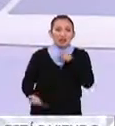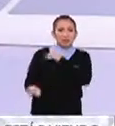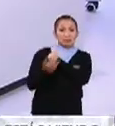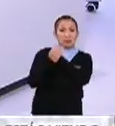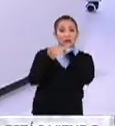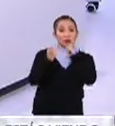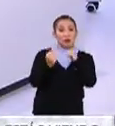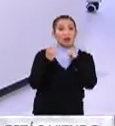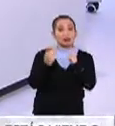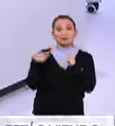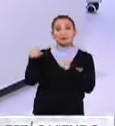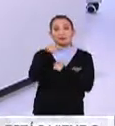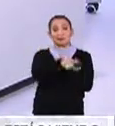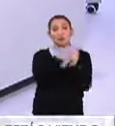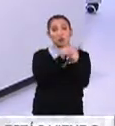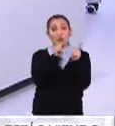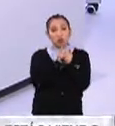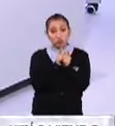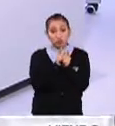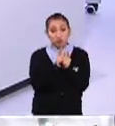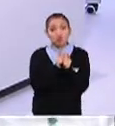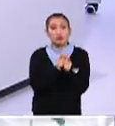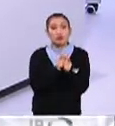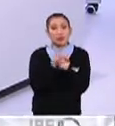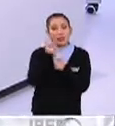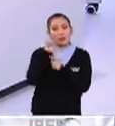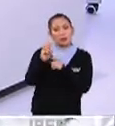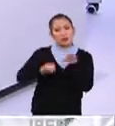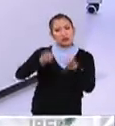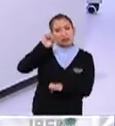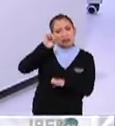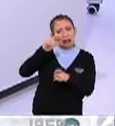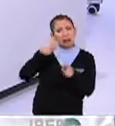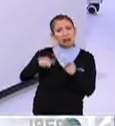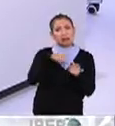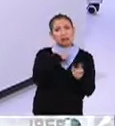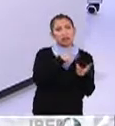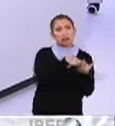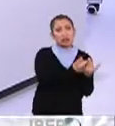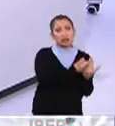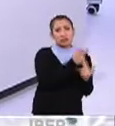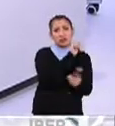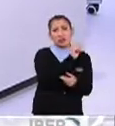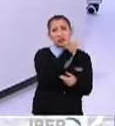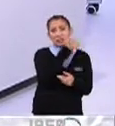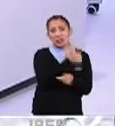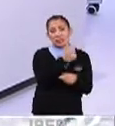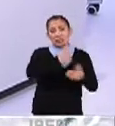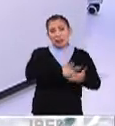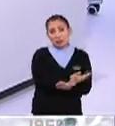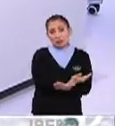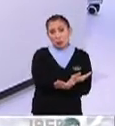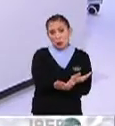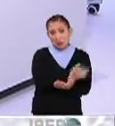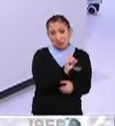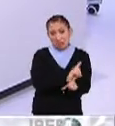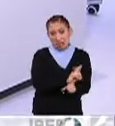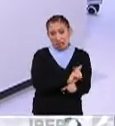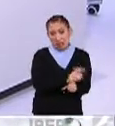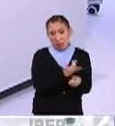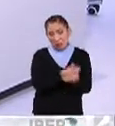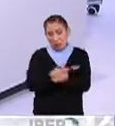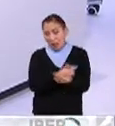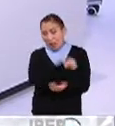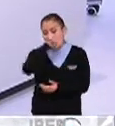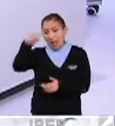vulnerabilidad muy fuerte hacia estos contingentes, donde vemos edades que van desde los 26 días de nacido, recién nacidos,